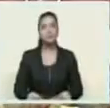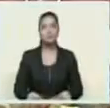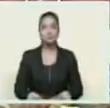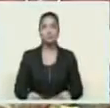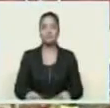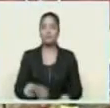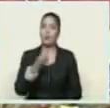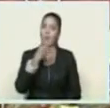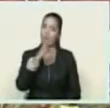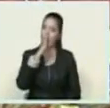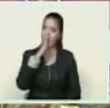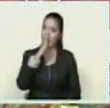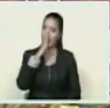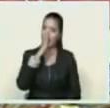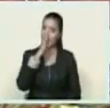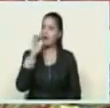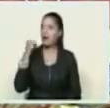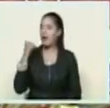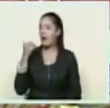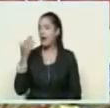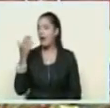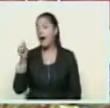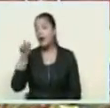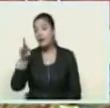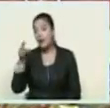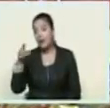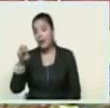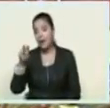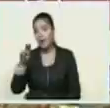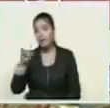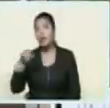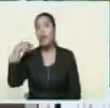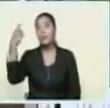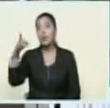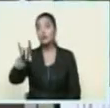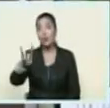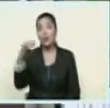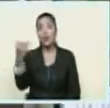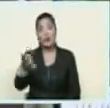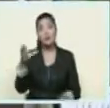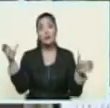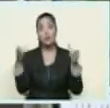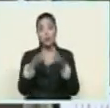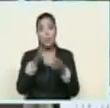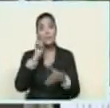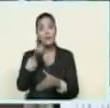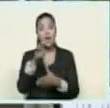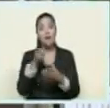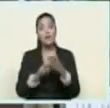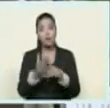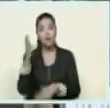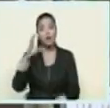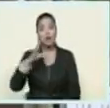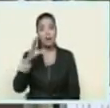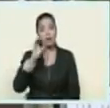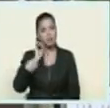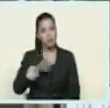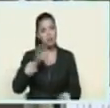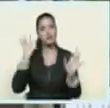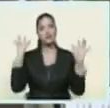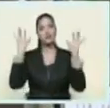bueno harina argel el próximo lunes tenemos una reunión de miraflores caracas